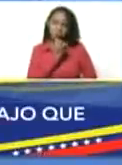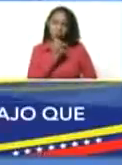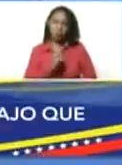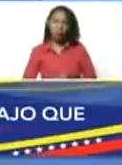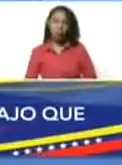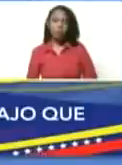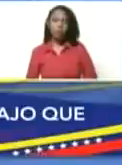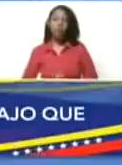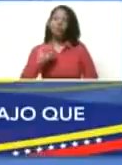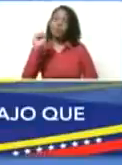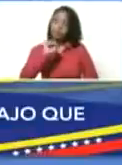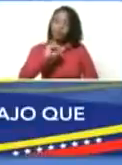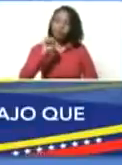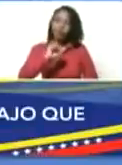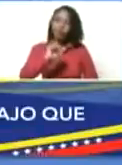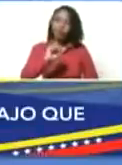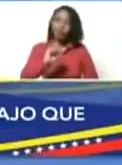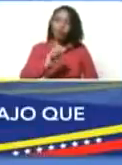sí,